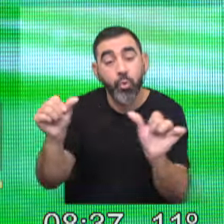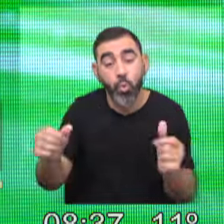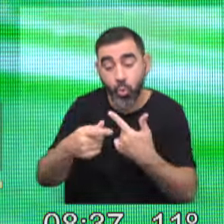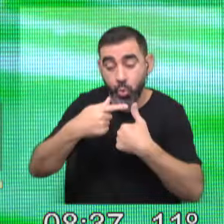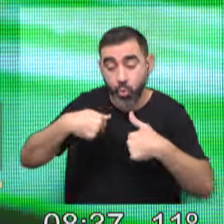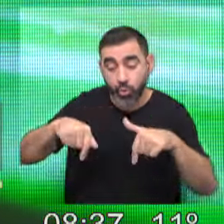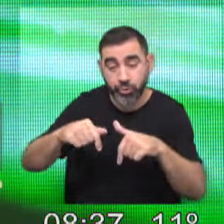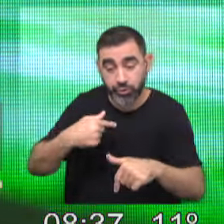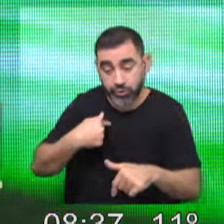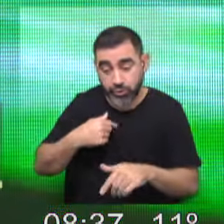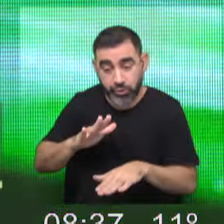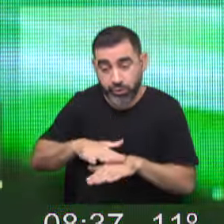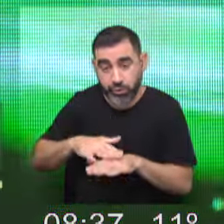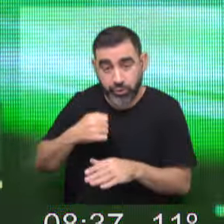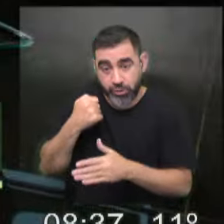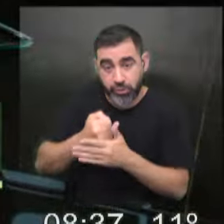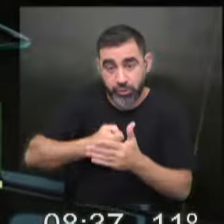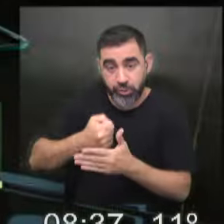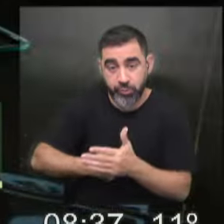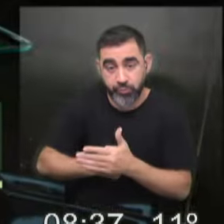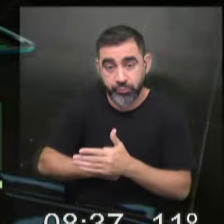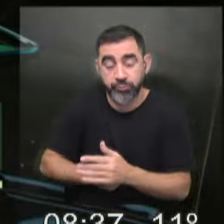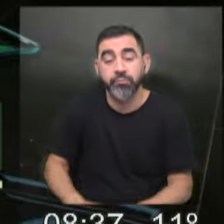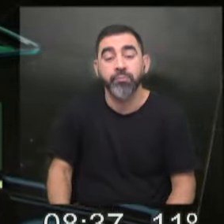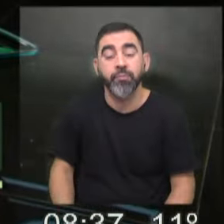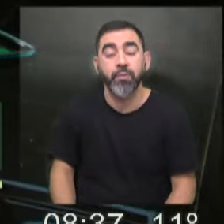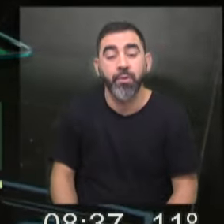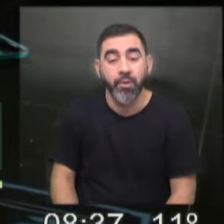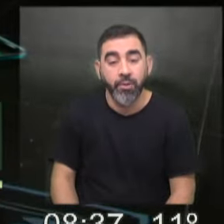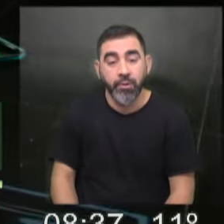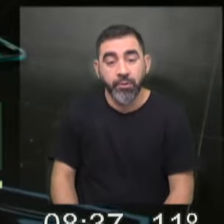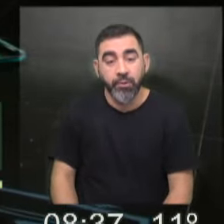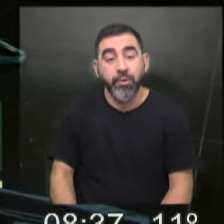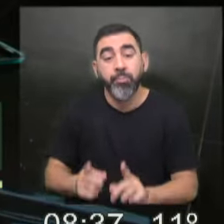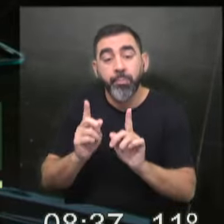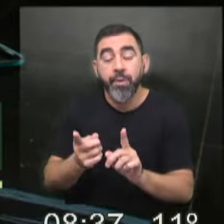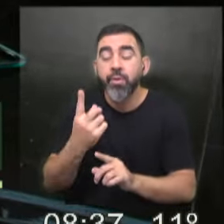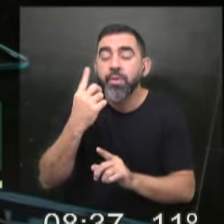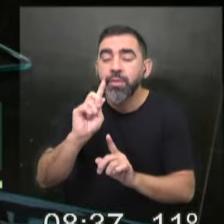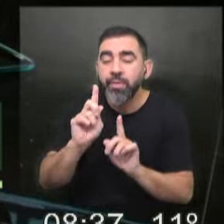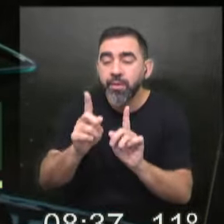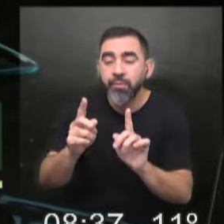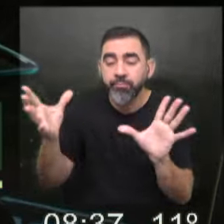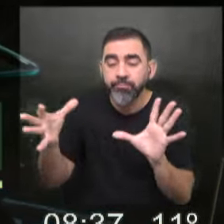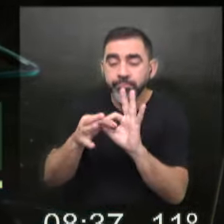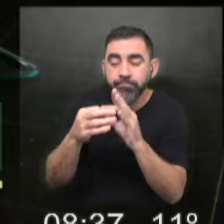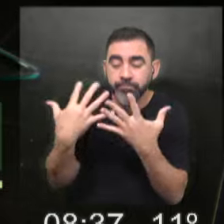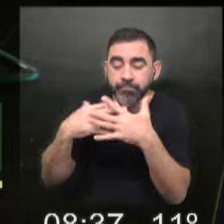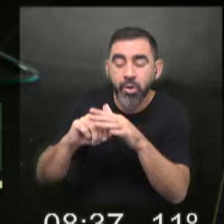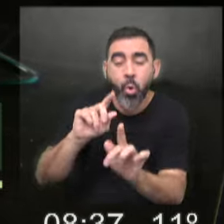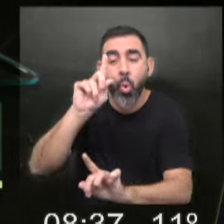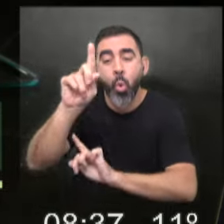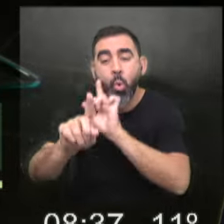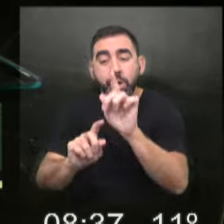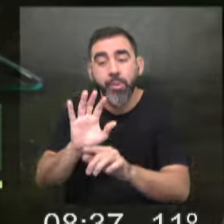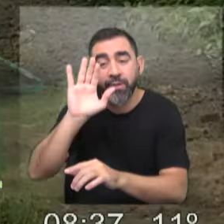por nuestra dirección y por el mandato que los gobiernos nos dan. Pero aquí tiene que haber un entrelazamiento con las universidades.